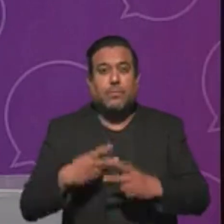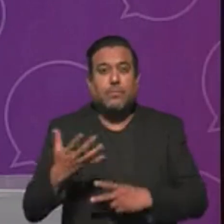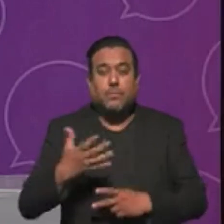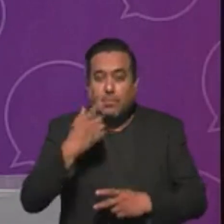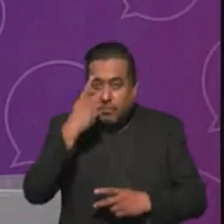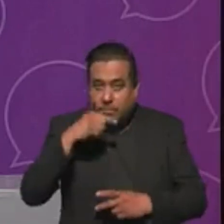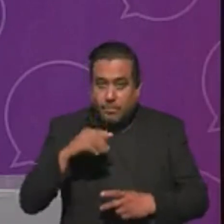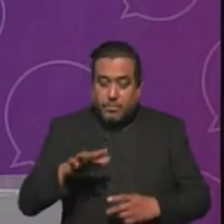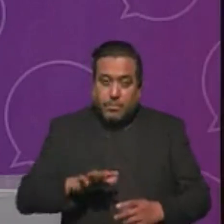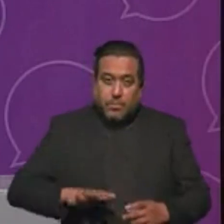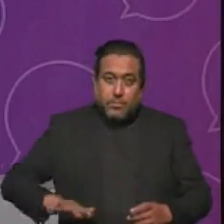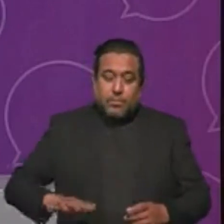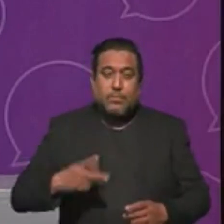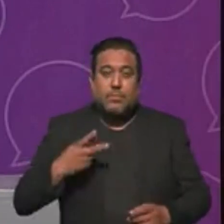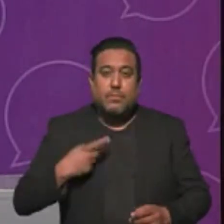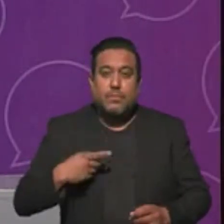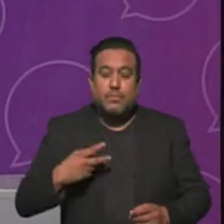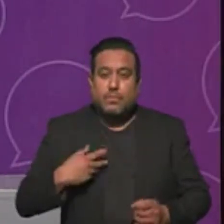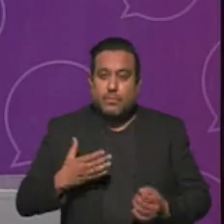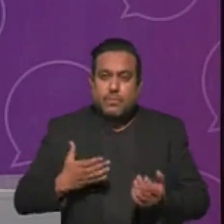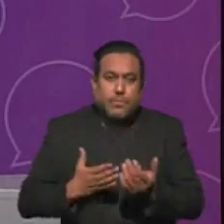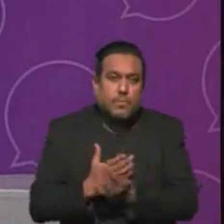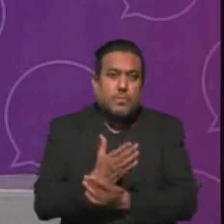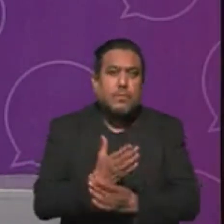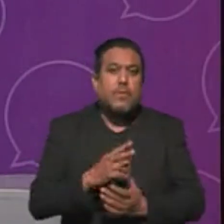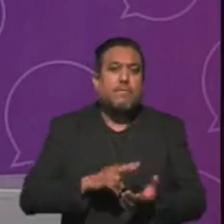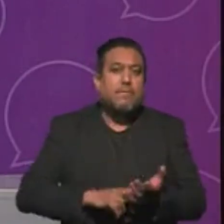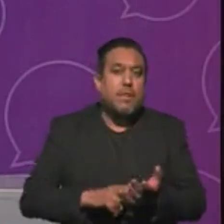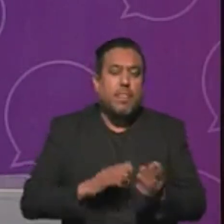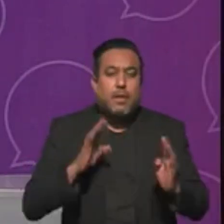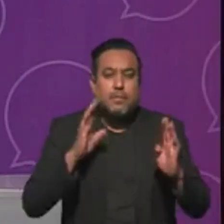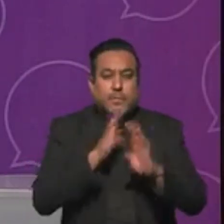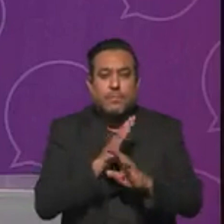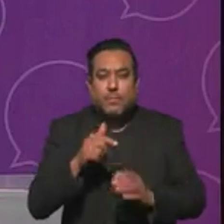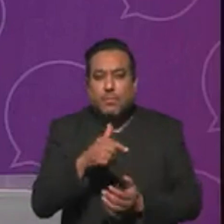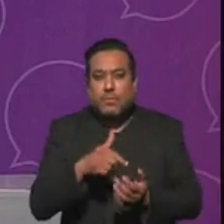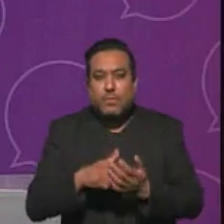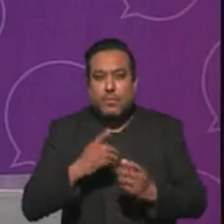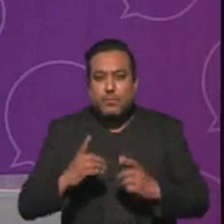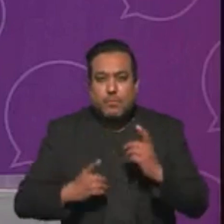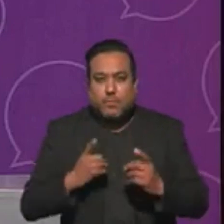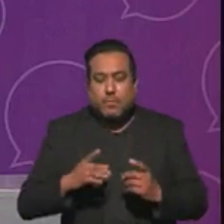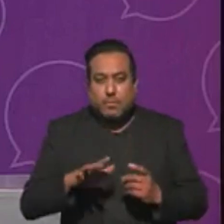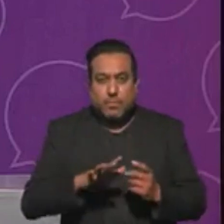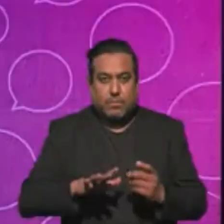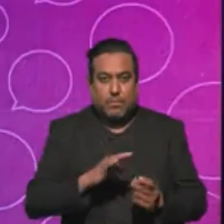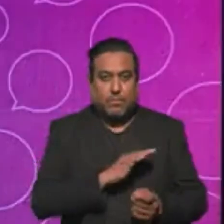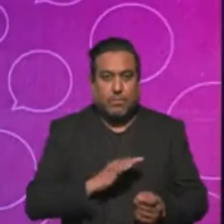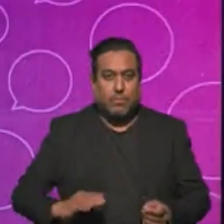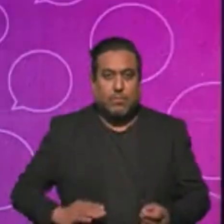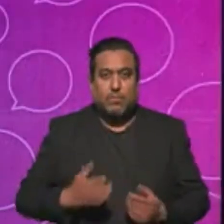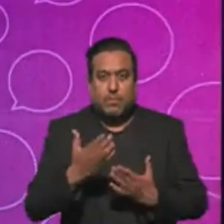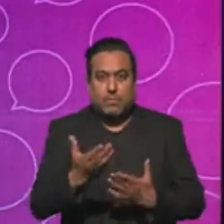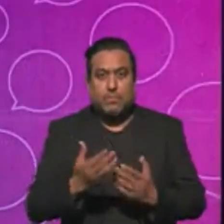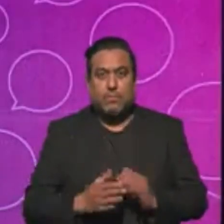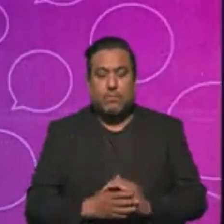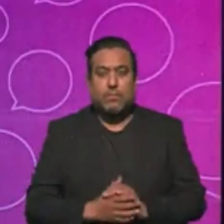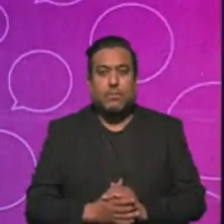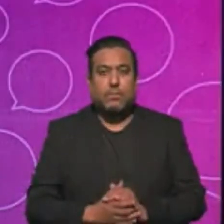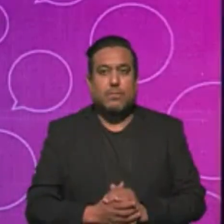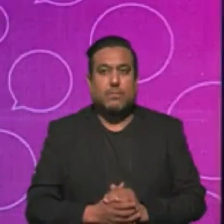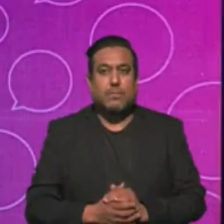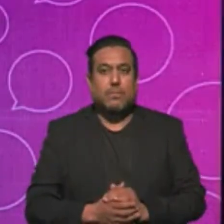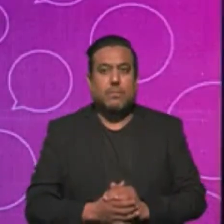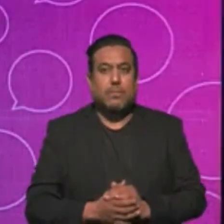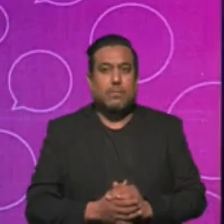equitativo a espacios verdes y áreas naturales recreativas en el municipio adelante por favor